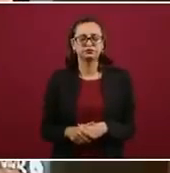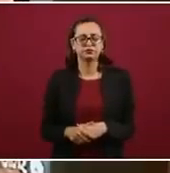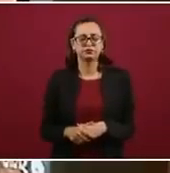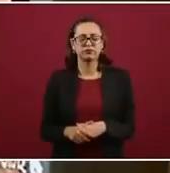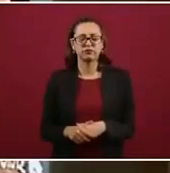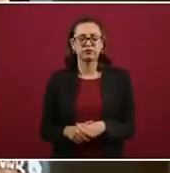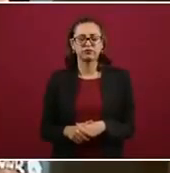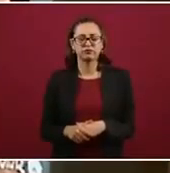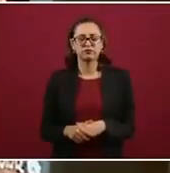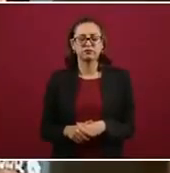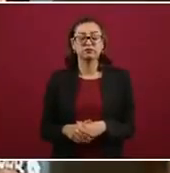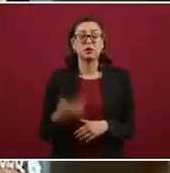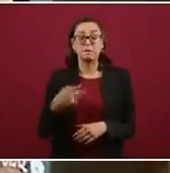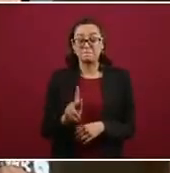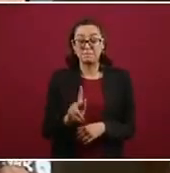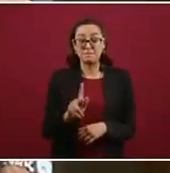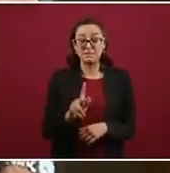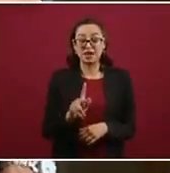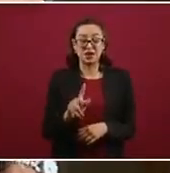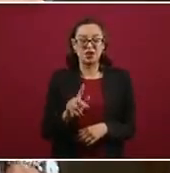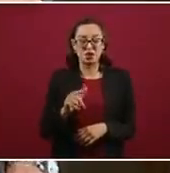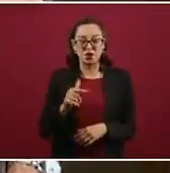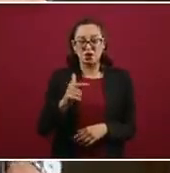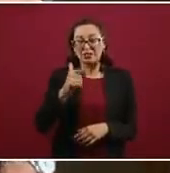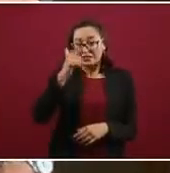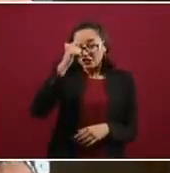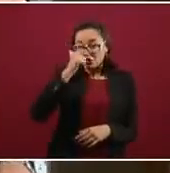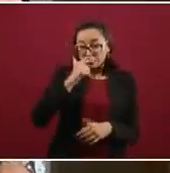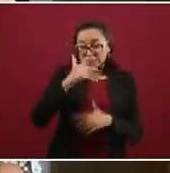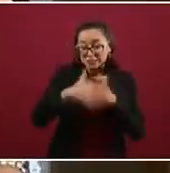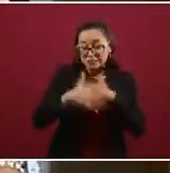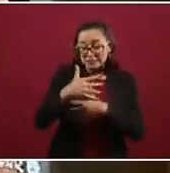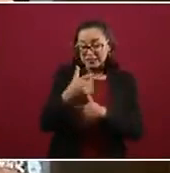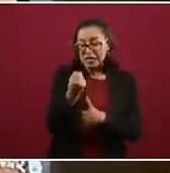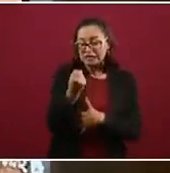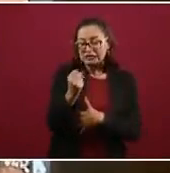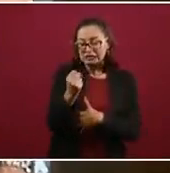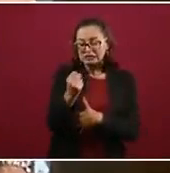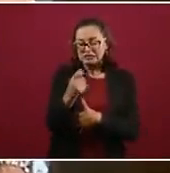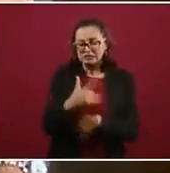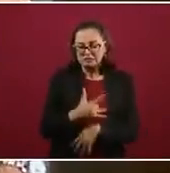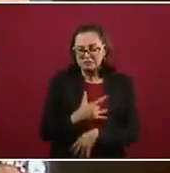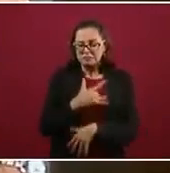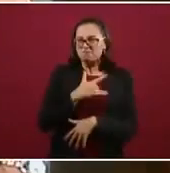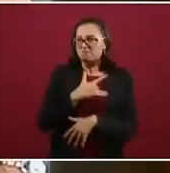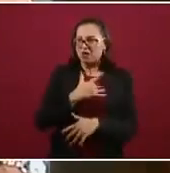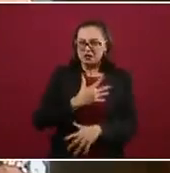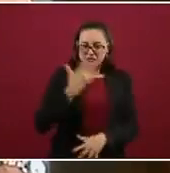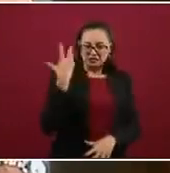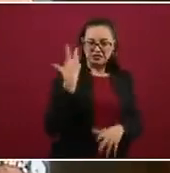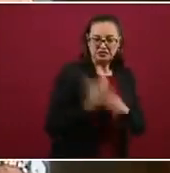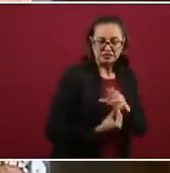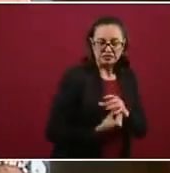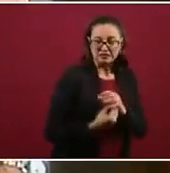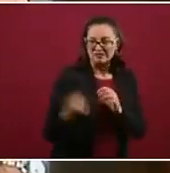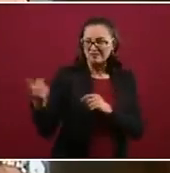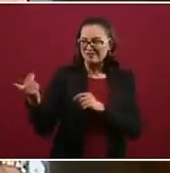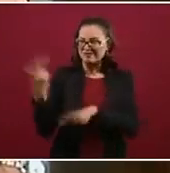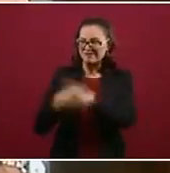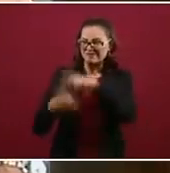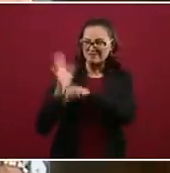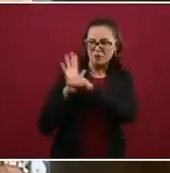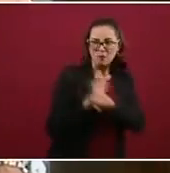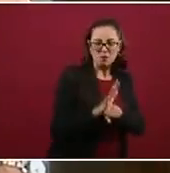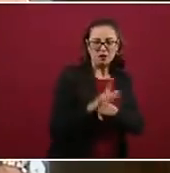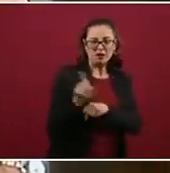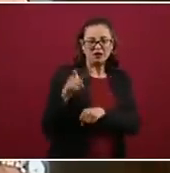En el momento en que deciden, la noche del 15, a no huir ante la represión de la conspiración